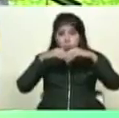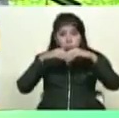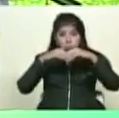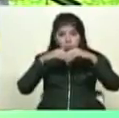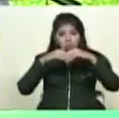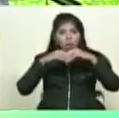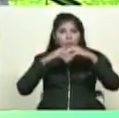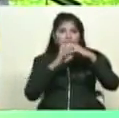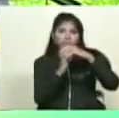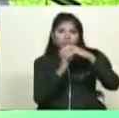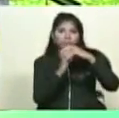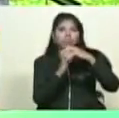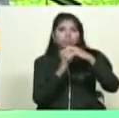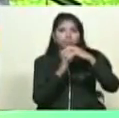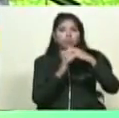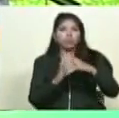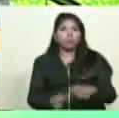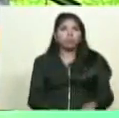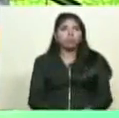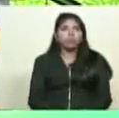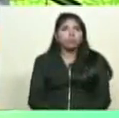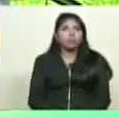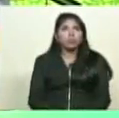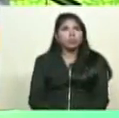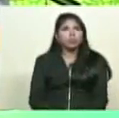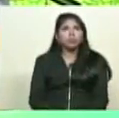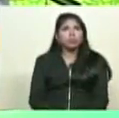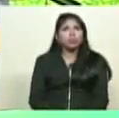Eso es un principio universal de la evolución.